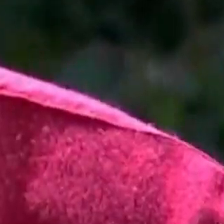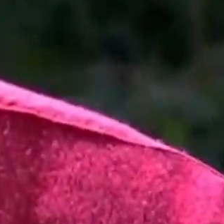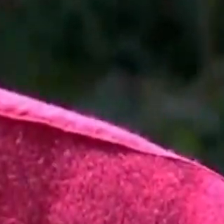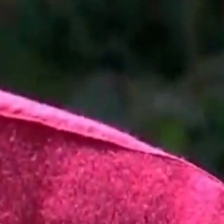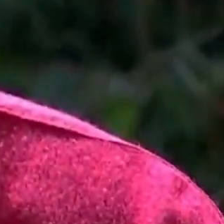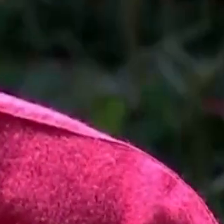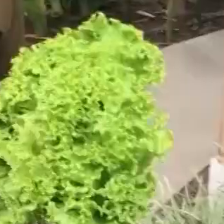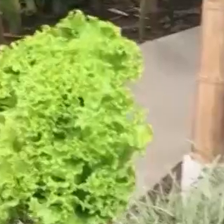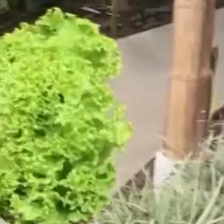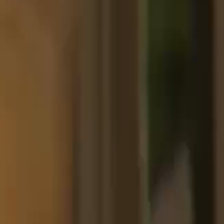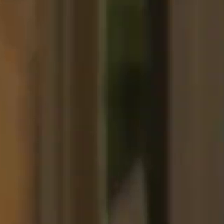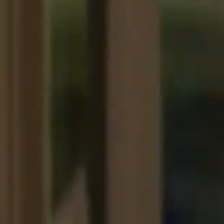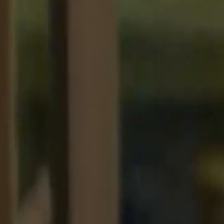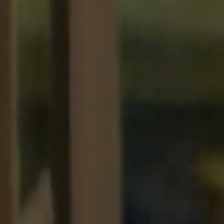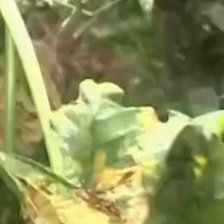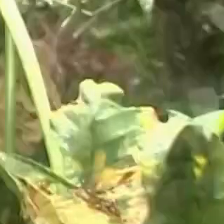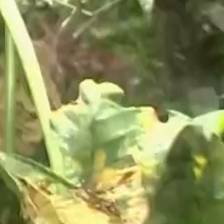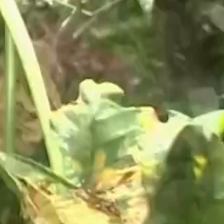con eso